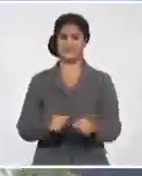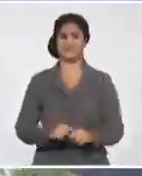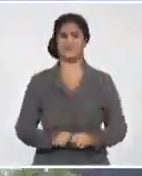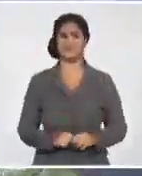mañana